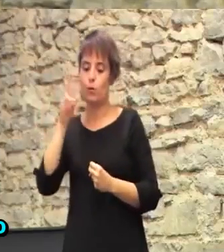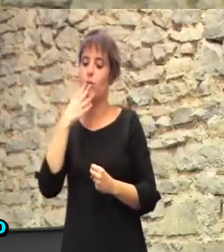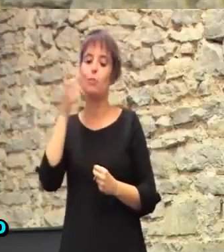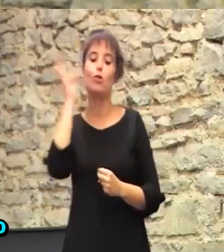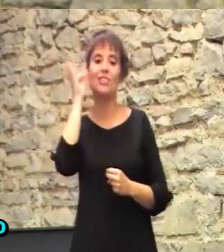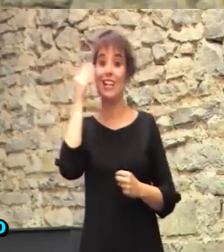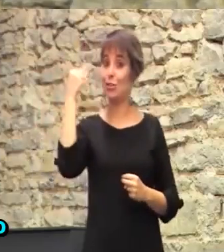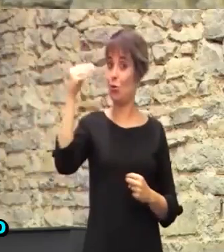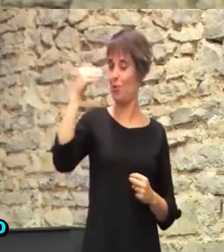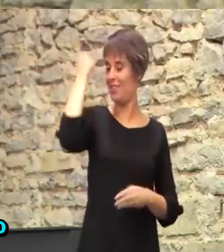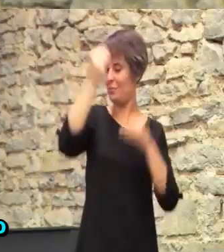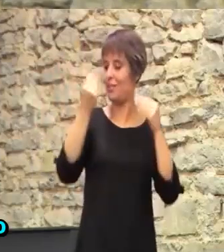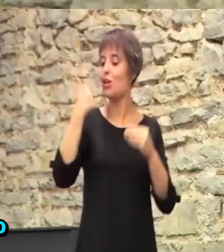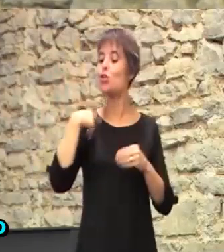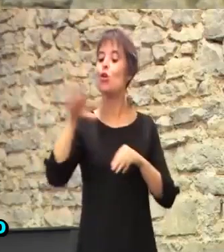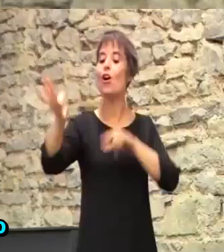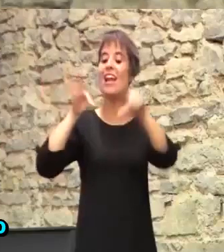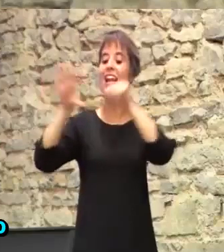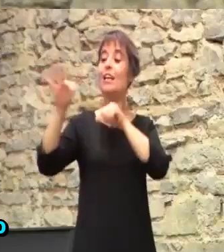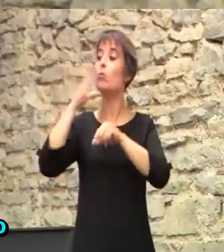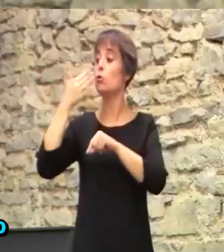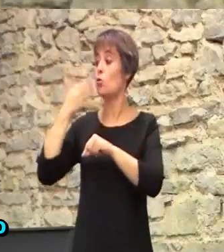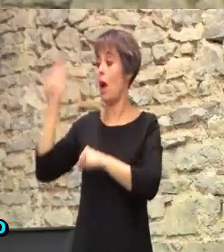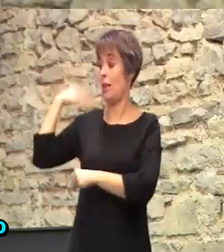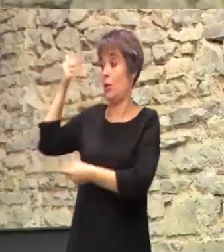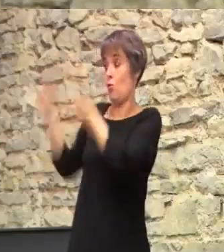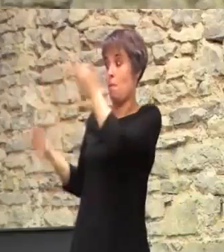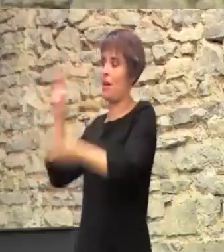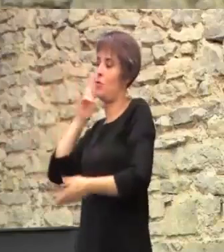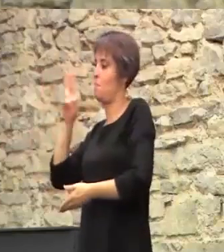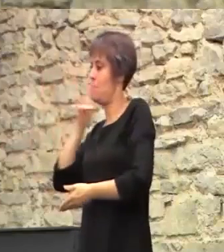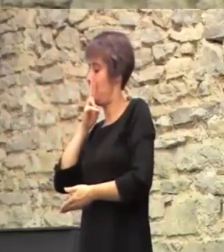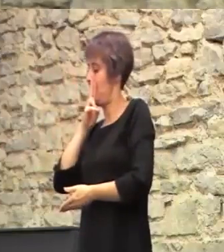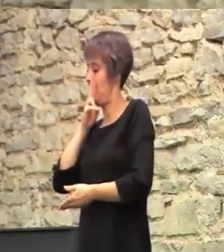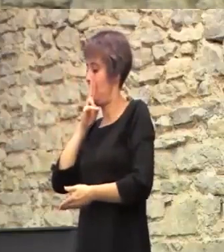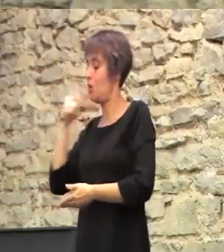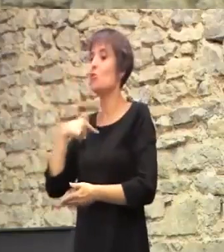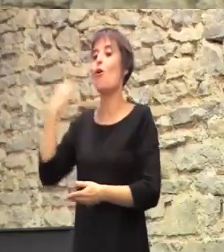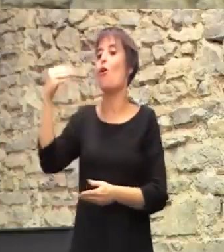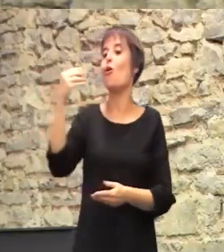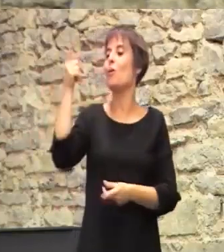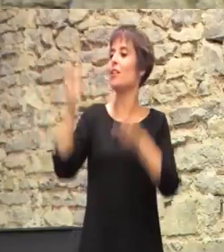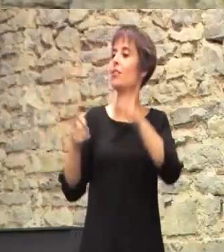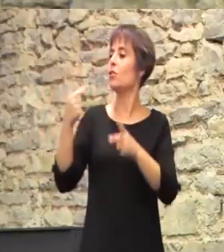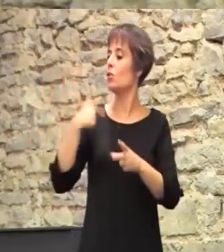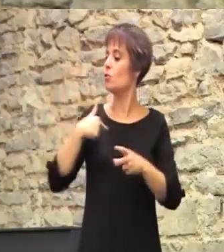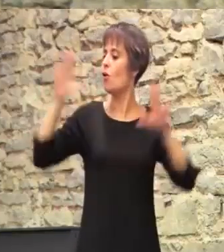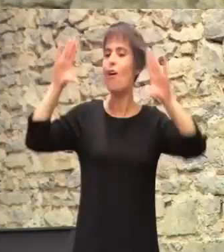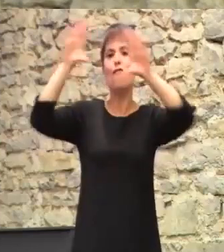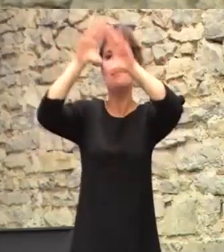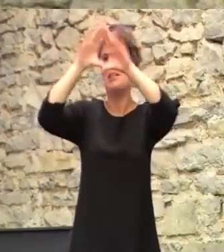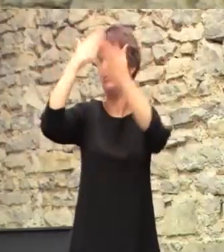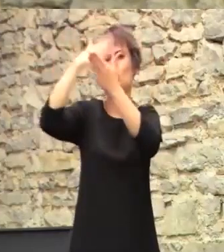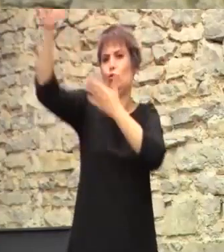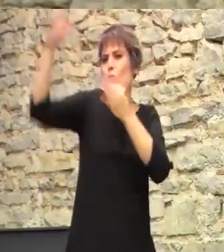yo estoy eligiendo porque comparo con lo que mi madre no podía elegir creo que ya está por eso muchos dicen que el feminismo está